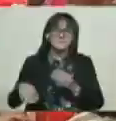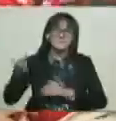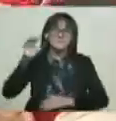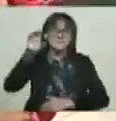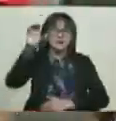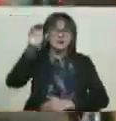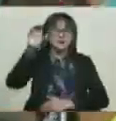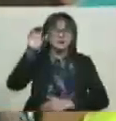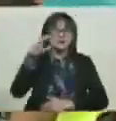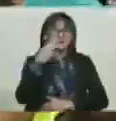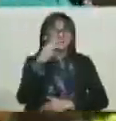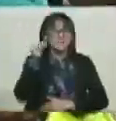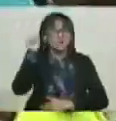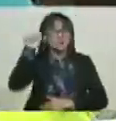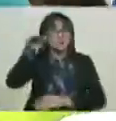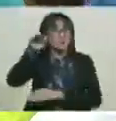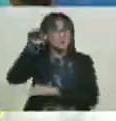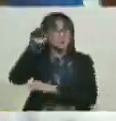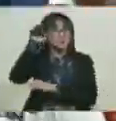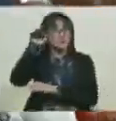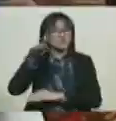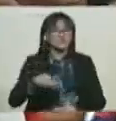nicolás futuro